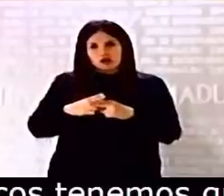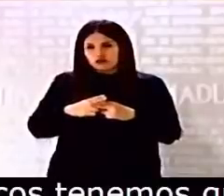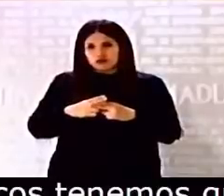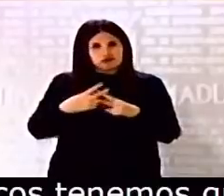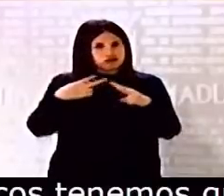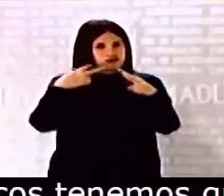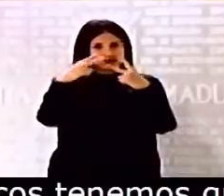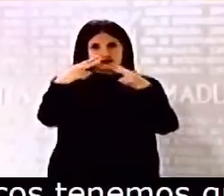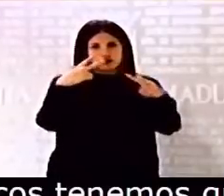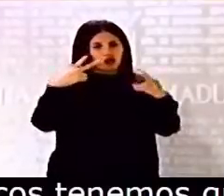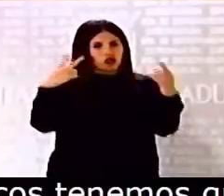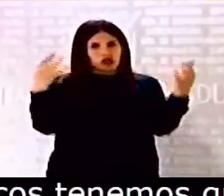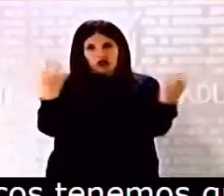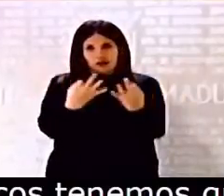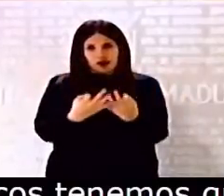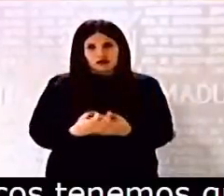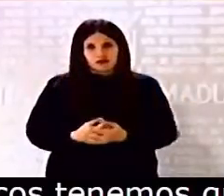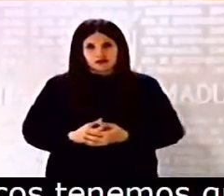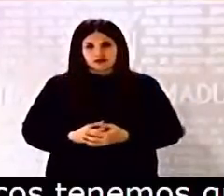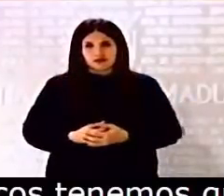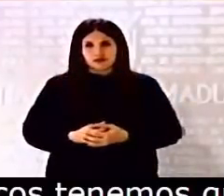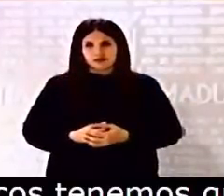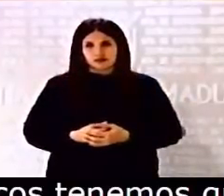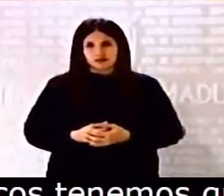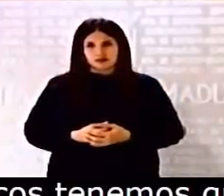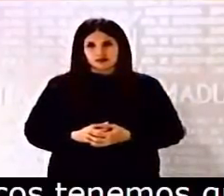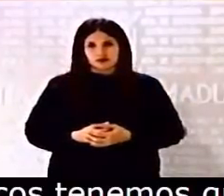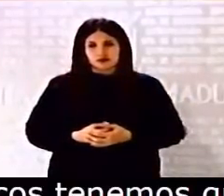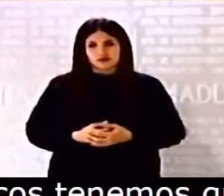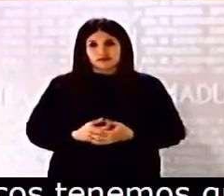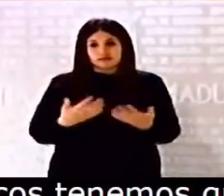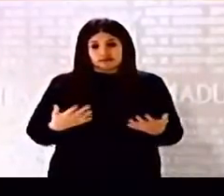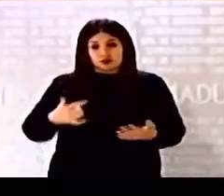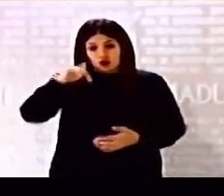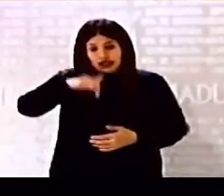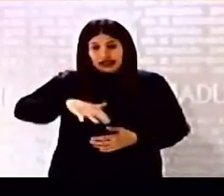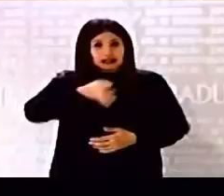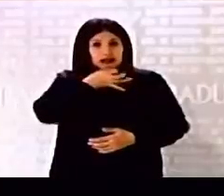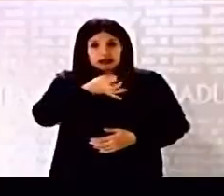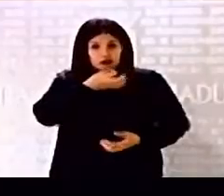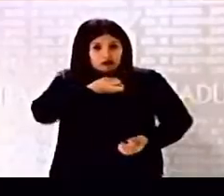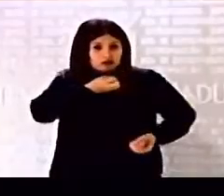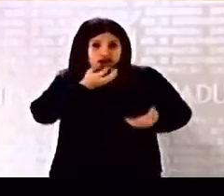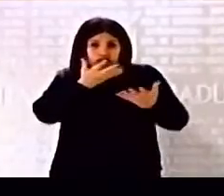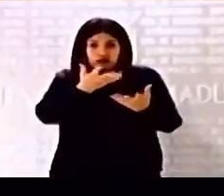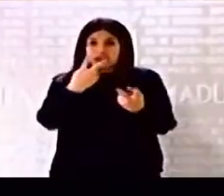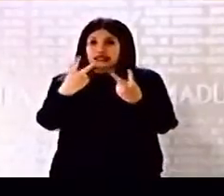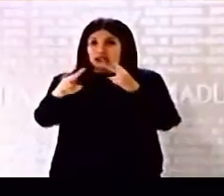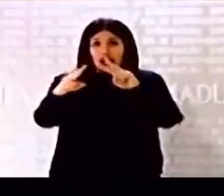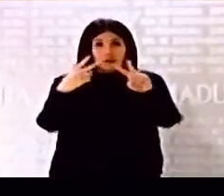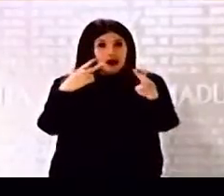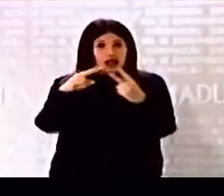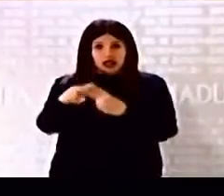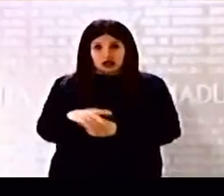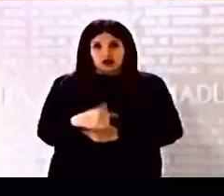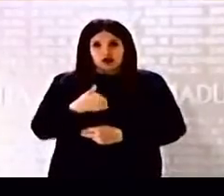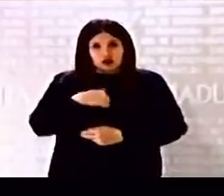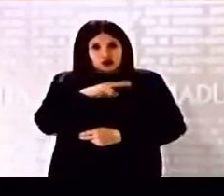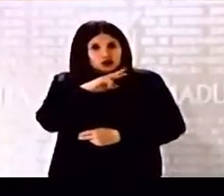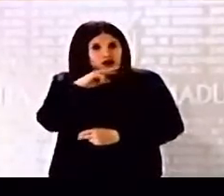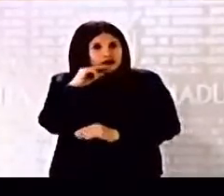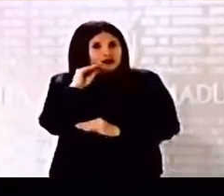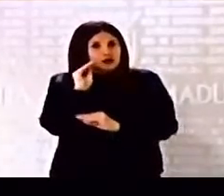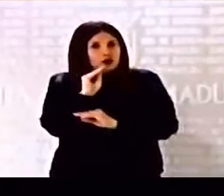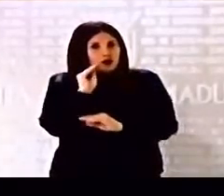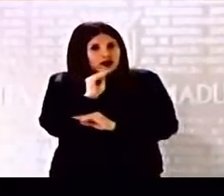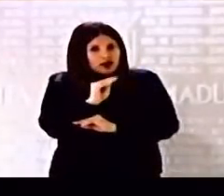Y eso es lo que hago esta tarde, con todas las reservas, con todas las reservas.